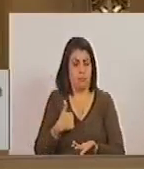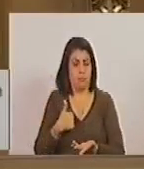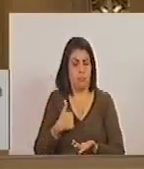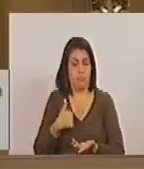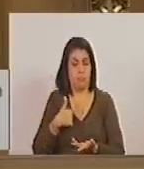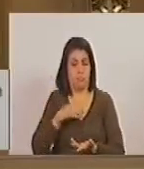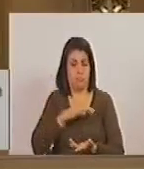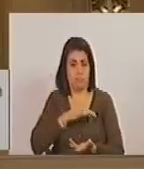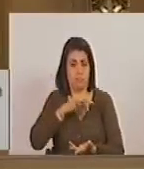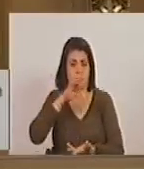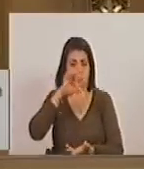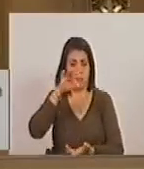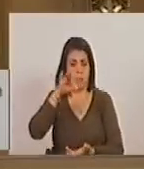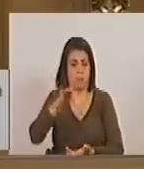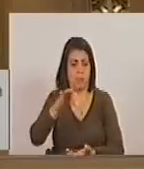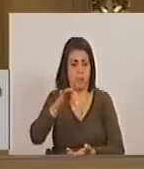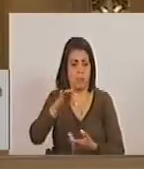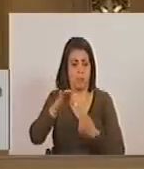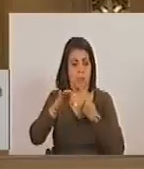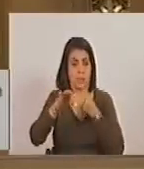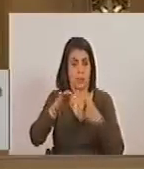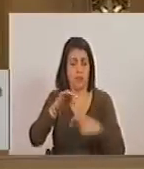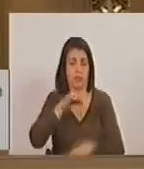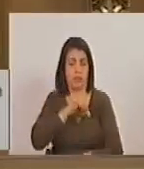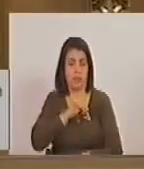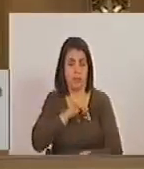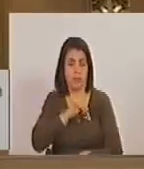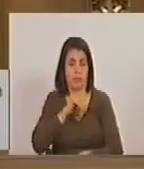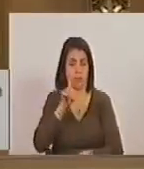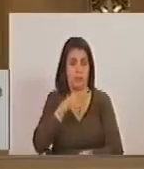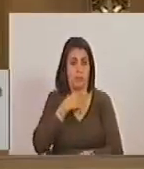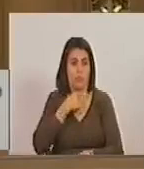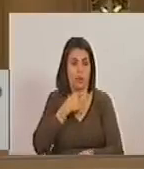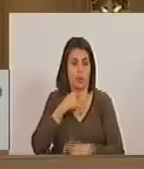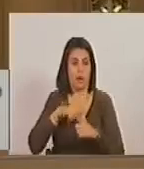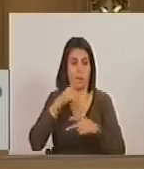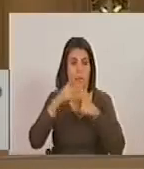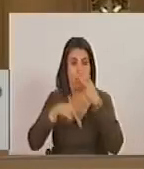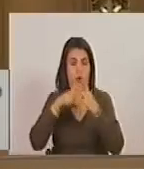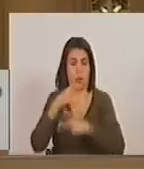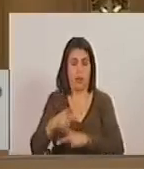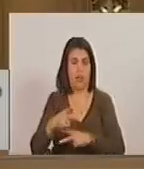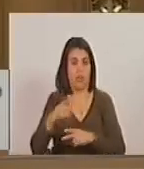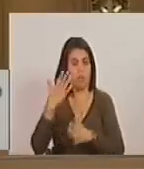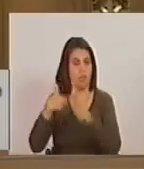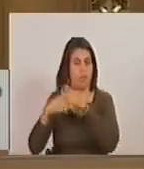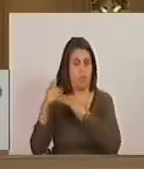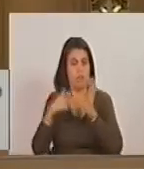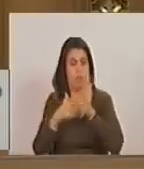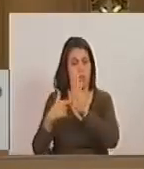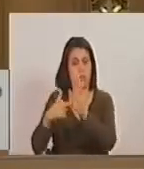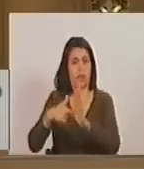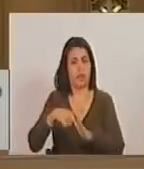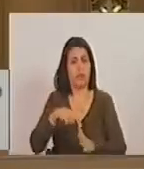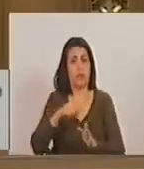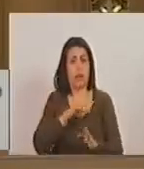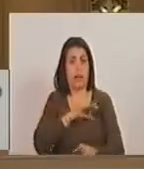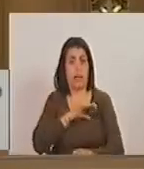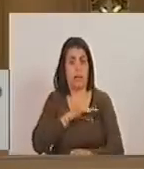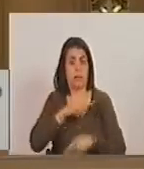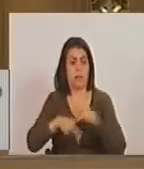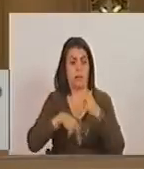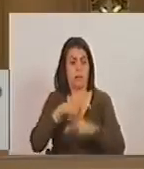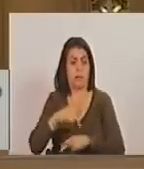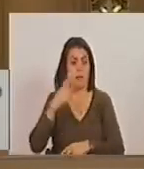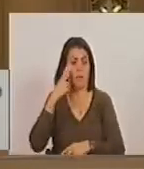saqué el carnet, que siempre lo cargo aquí. Y le dije, esto no me gusta porque esto es una política de castellano, está mostrando el carnet. Este es el proceso